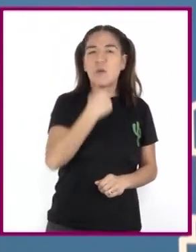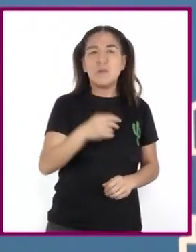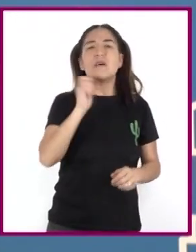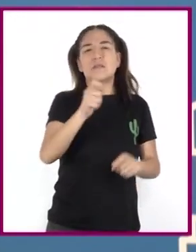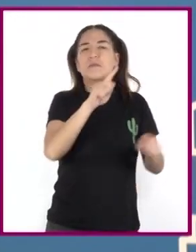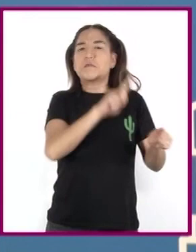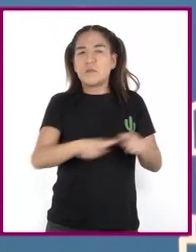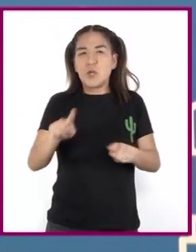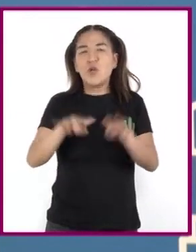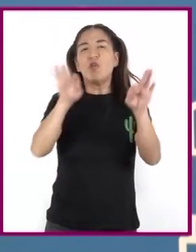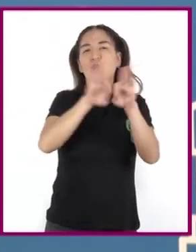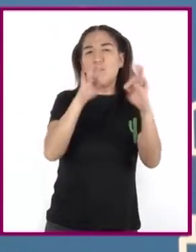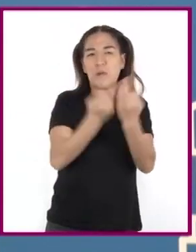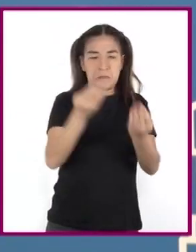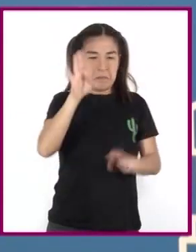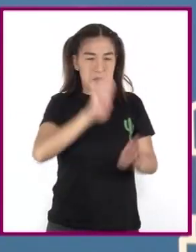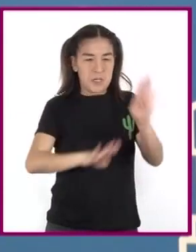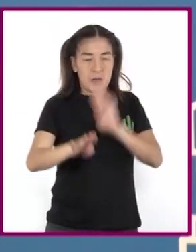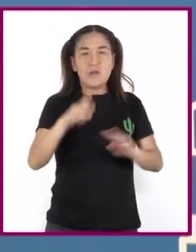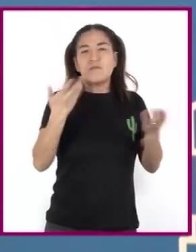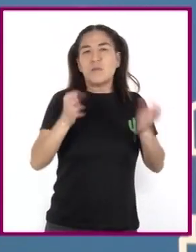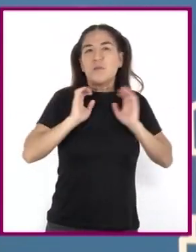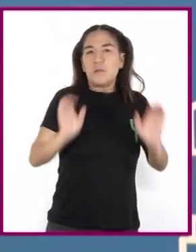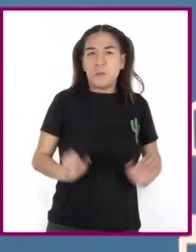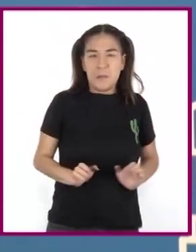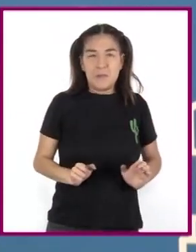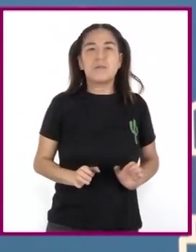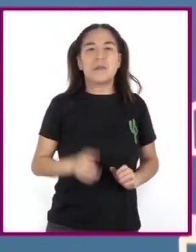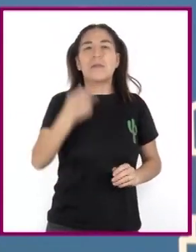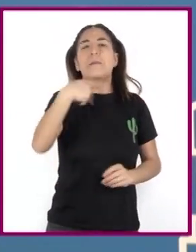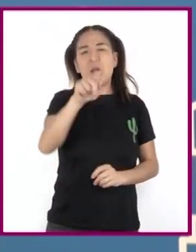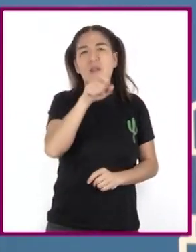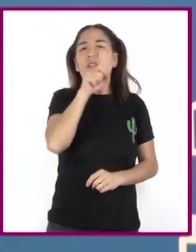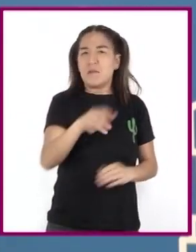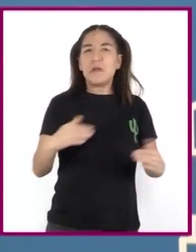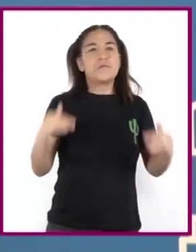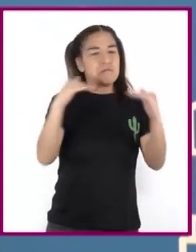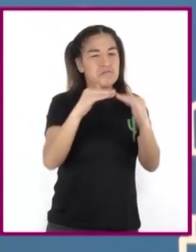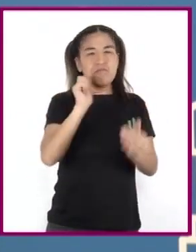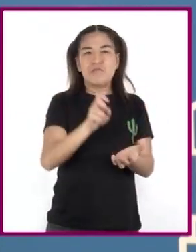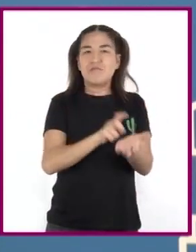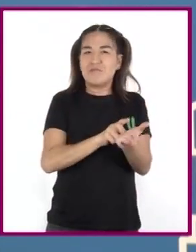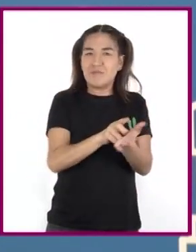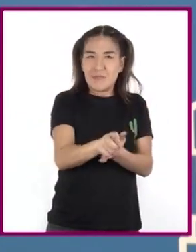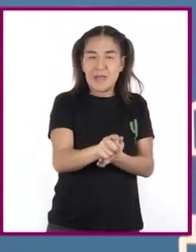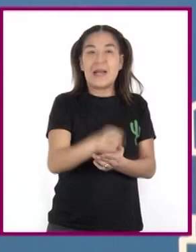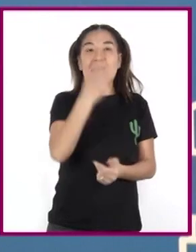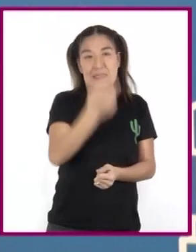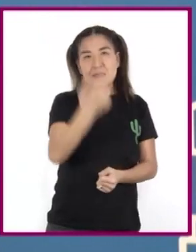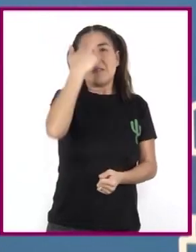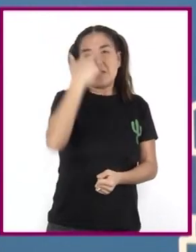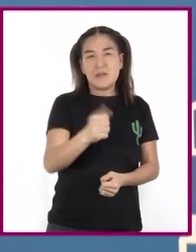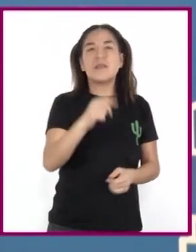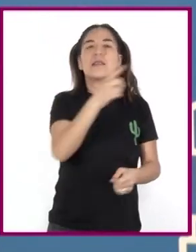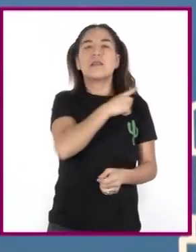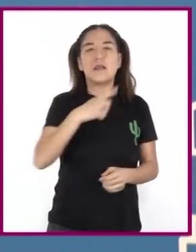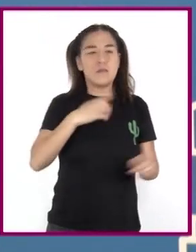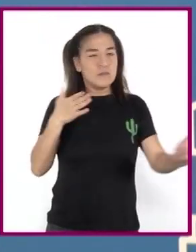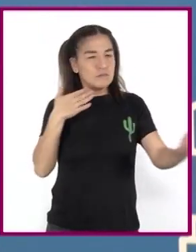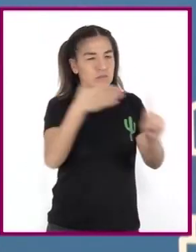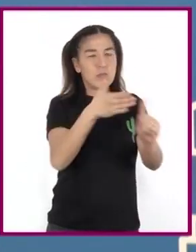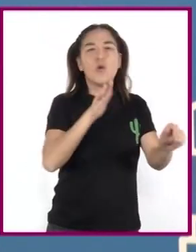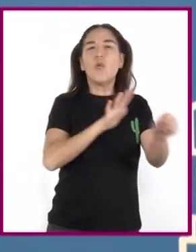poseemos distintas formas biológicas y anatómicas, pero tenemos igualdad de derechos, por lo cual se deben trazar metas